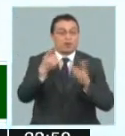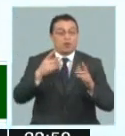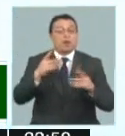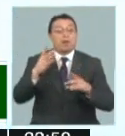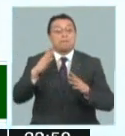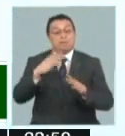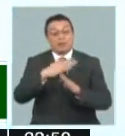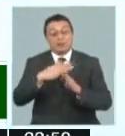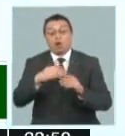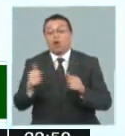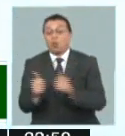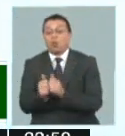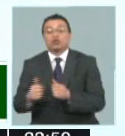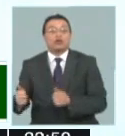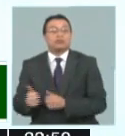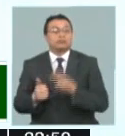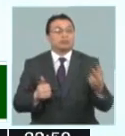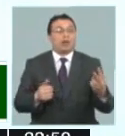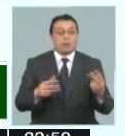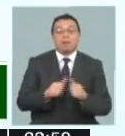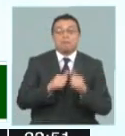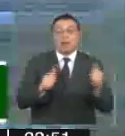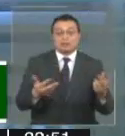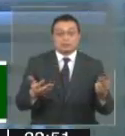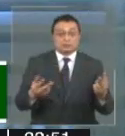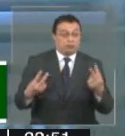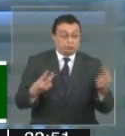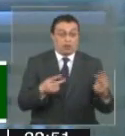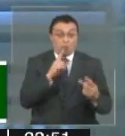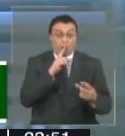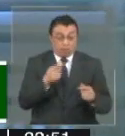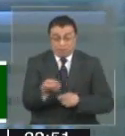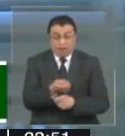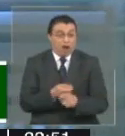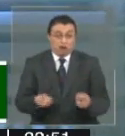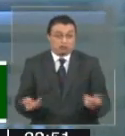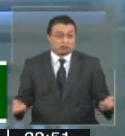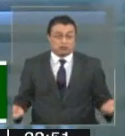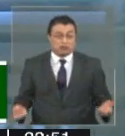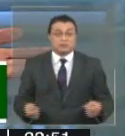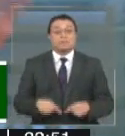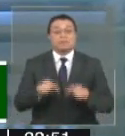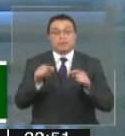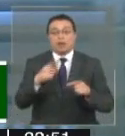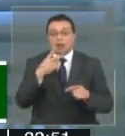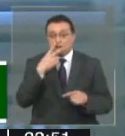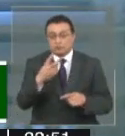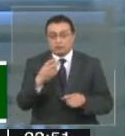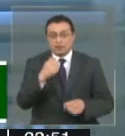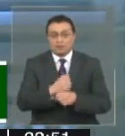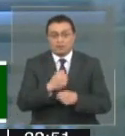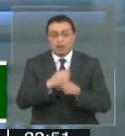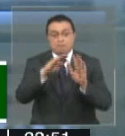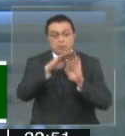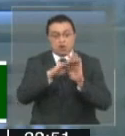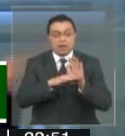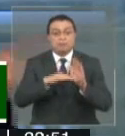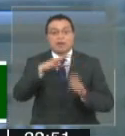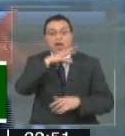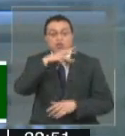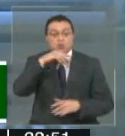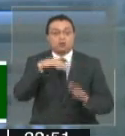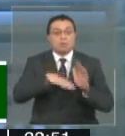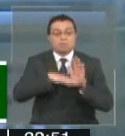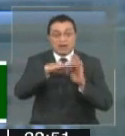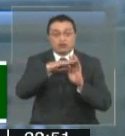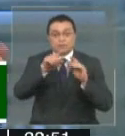ellos van con un acompañante, así que tienen otra persona más. Sí, efectivamente. Y de hecho, cuando empezamos a trabajar los programas de adulto mayor, también